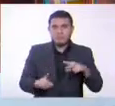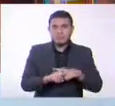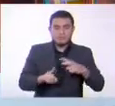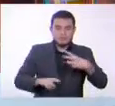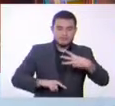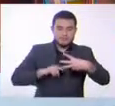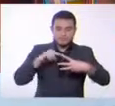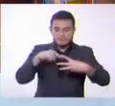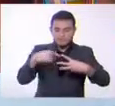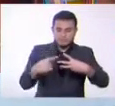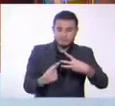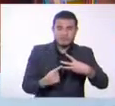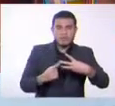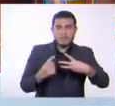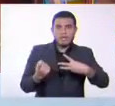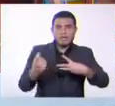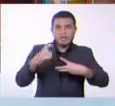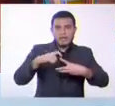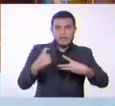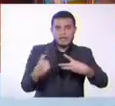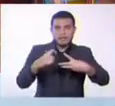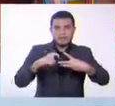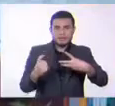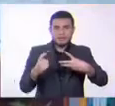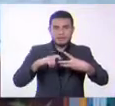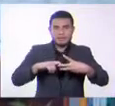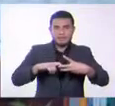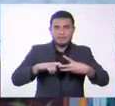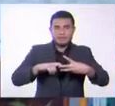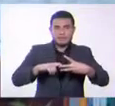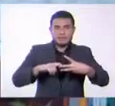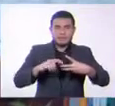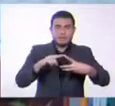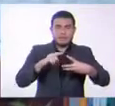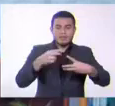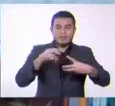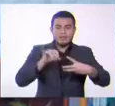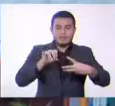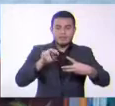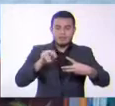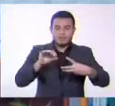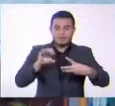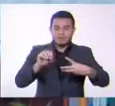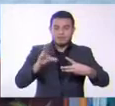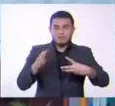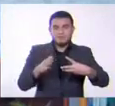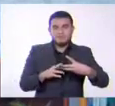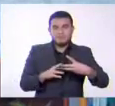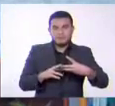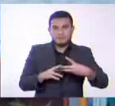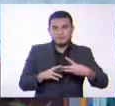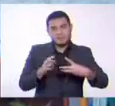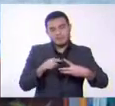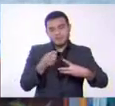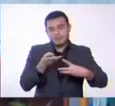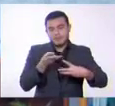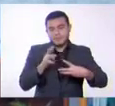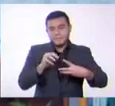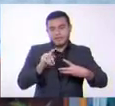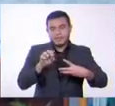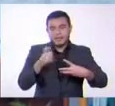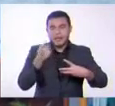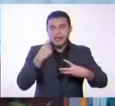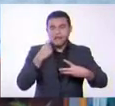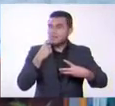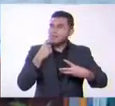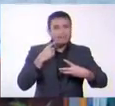tipos principales de enlace químico. El enlace iónico, que es el que se da entre metales y no